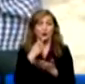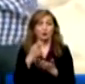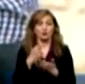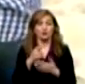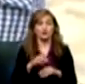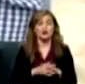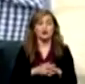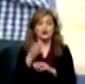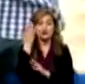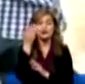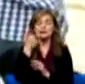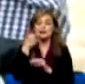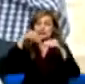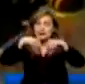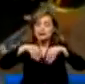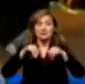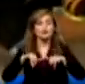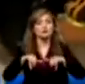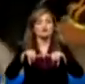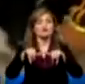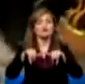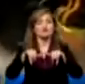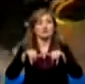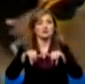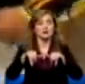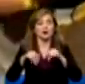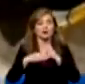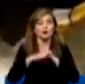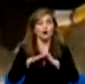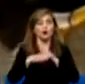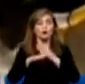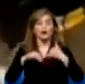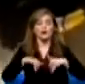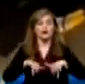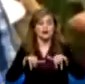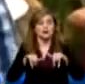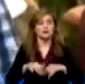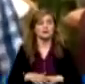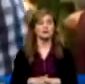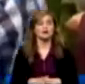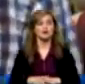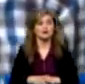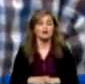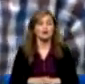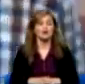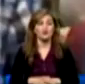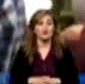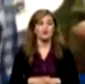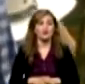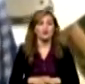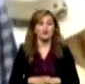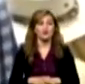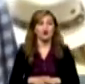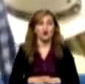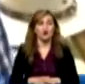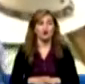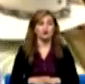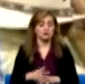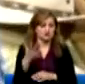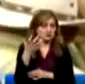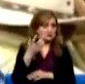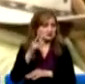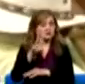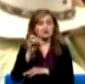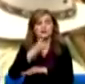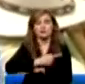cantón teme que las lluvias continúen y los muros de contención sigan cediendo. Tenemos un temporal que más de 15, 20 días